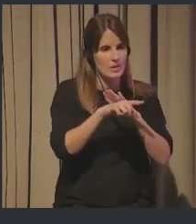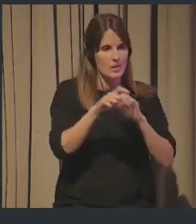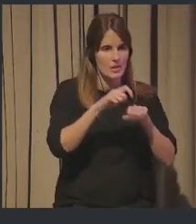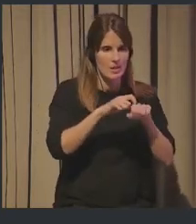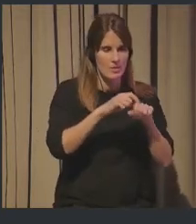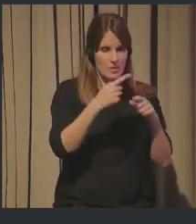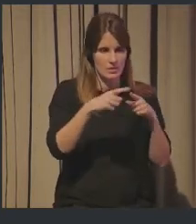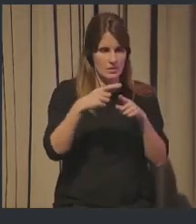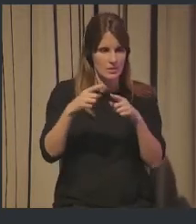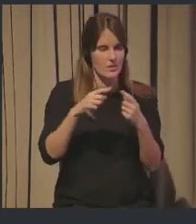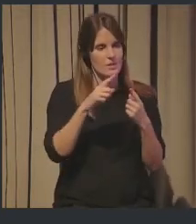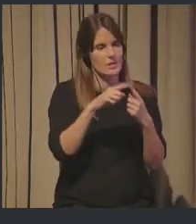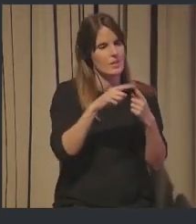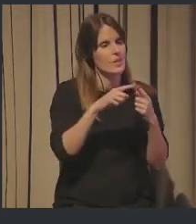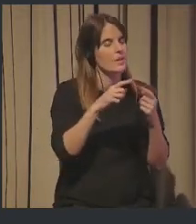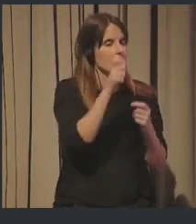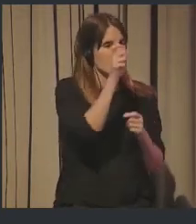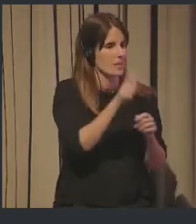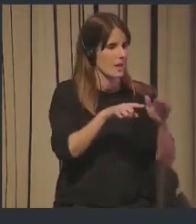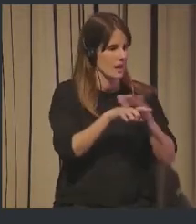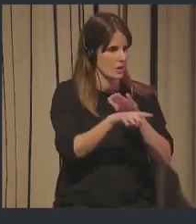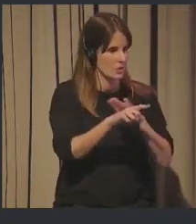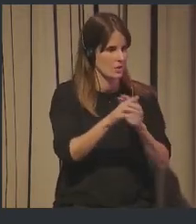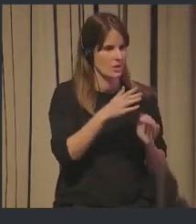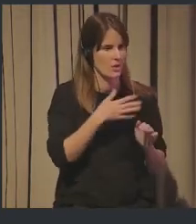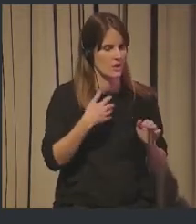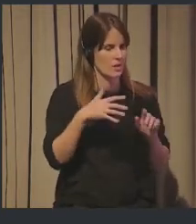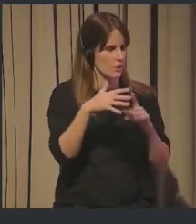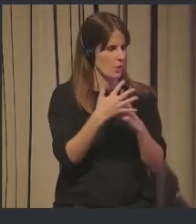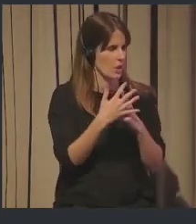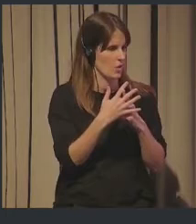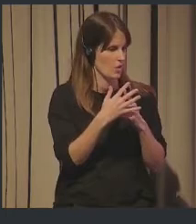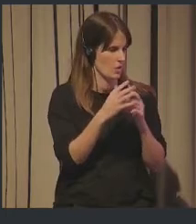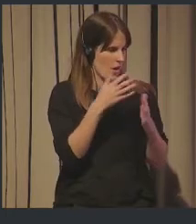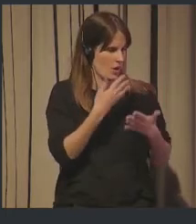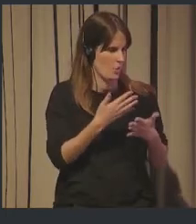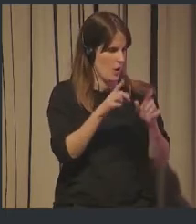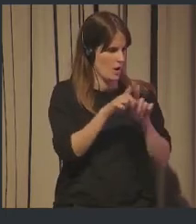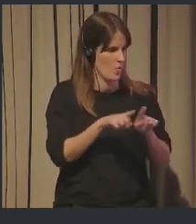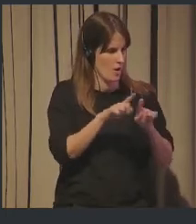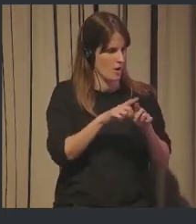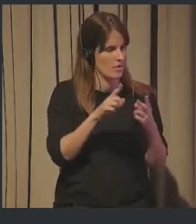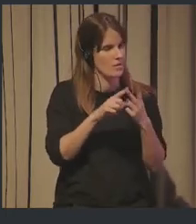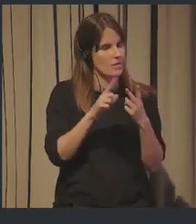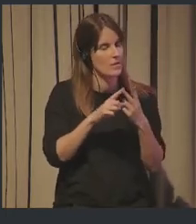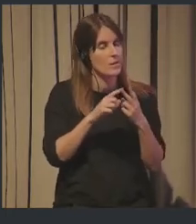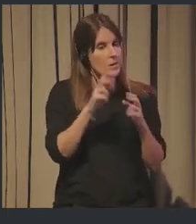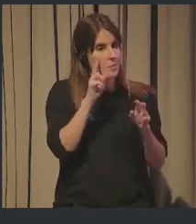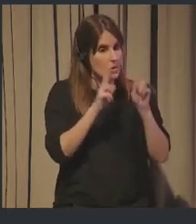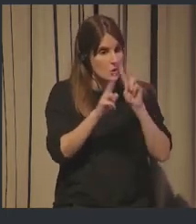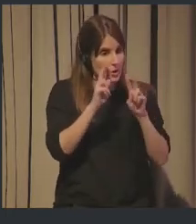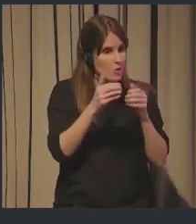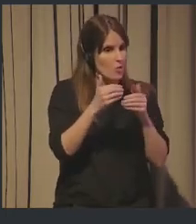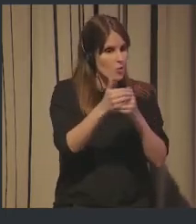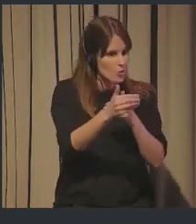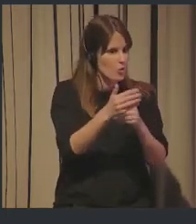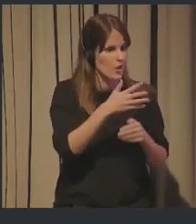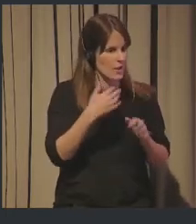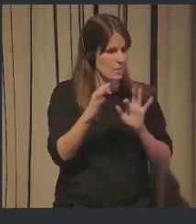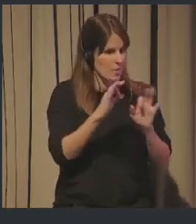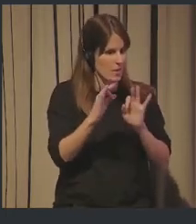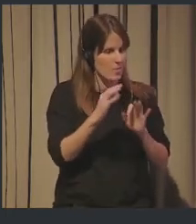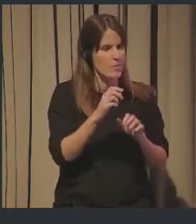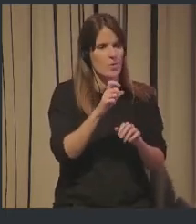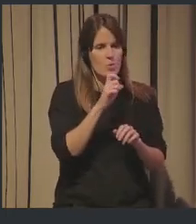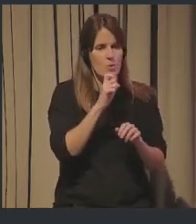quieren mantener el status quo, la era actual. Los visionarios intentan prepararnos para la nueva era, pero no saben cómo va a ser.